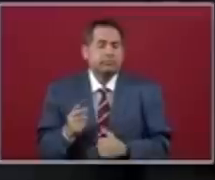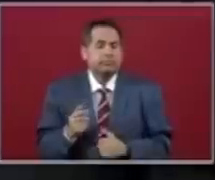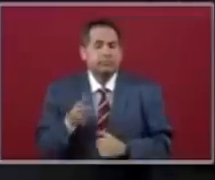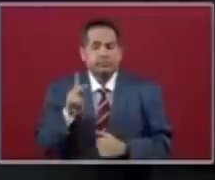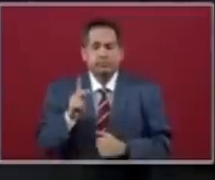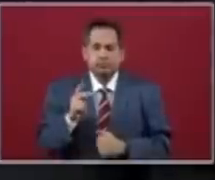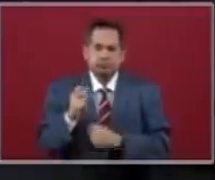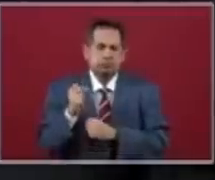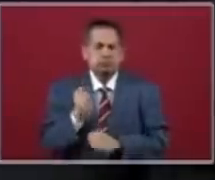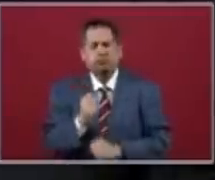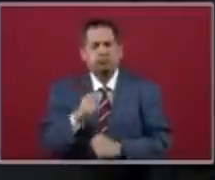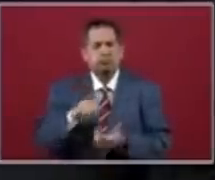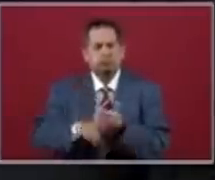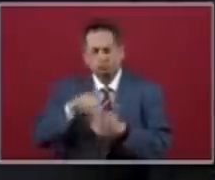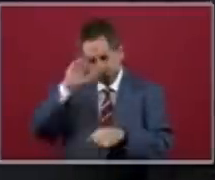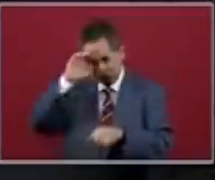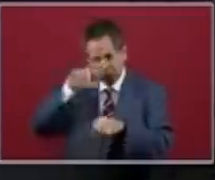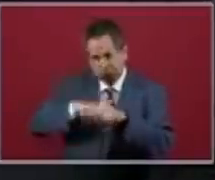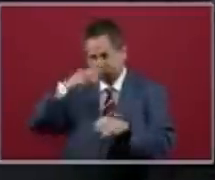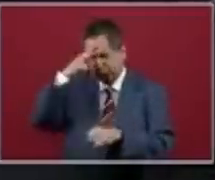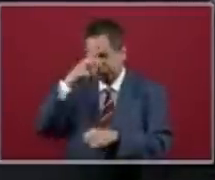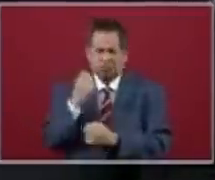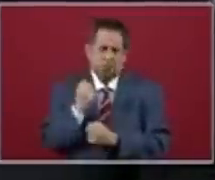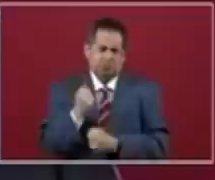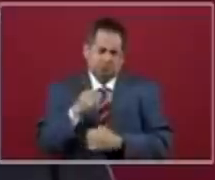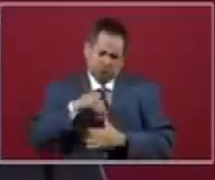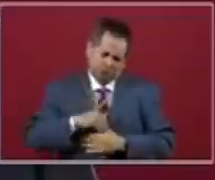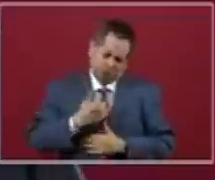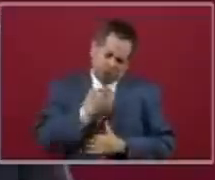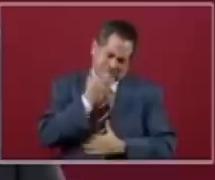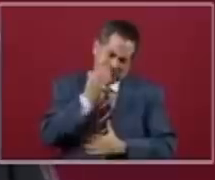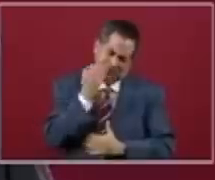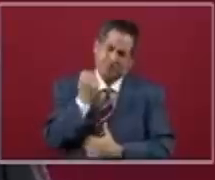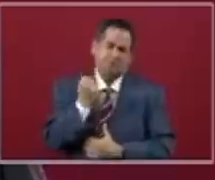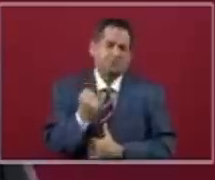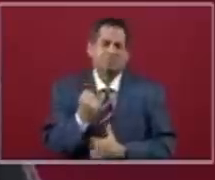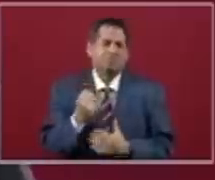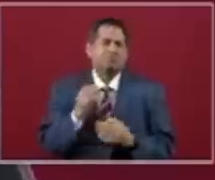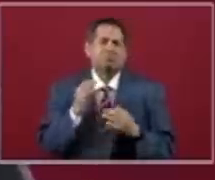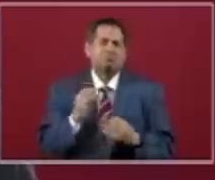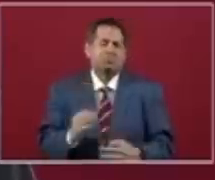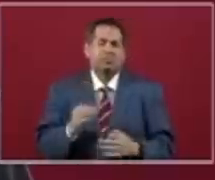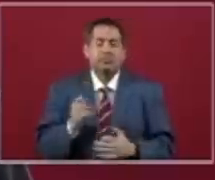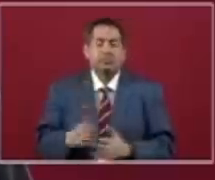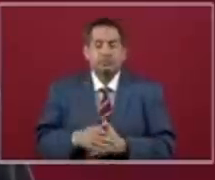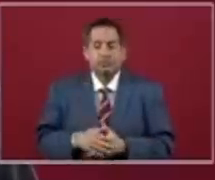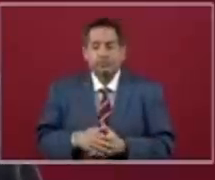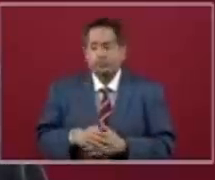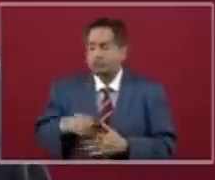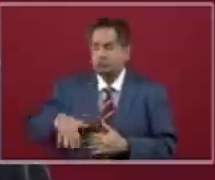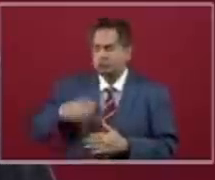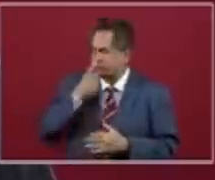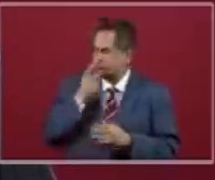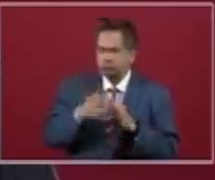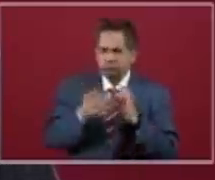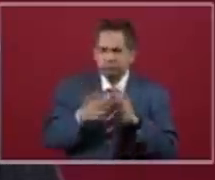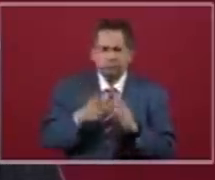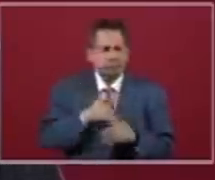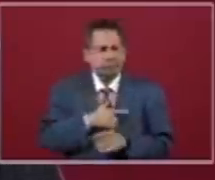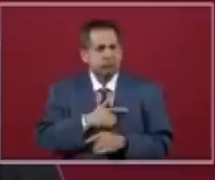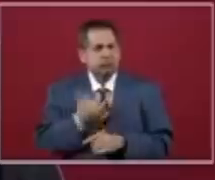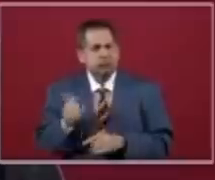son muy fuertes las culturas de México. Sí. Y lo mencionó muy bien, me gustó